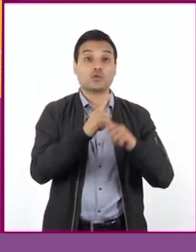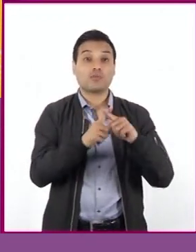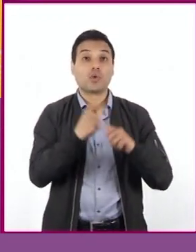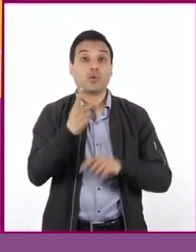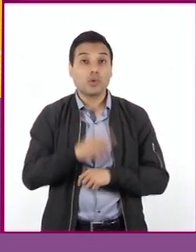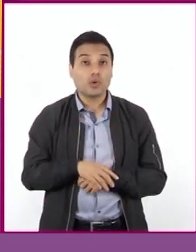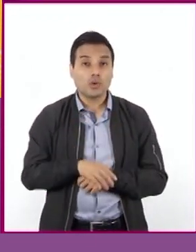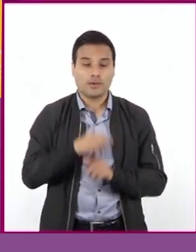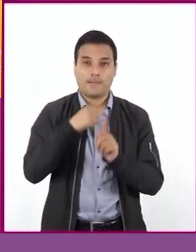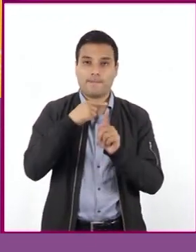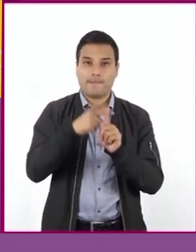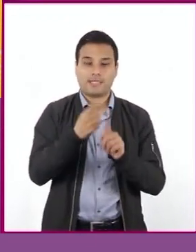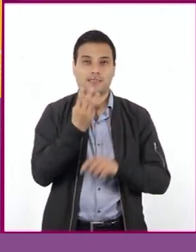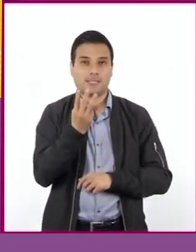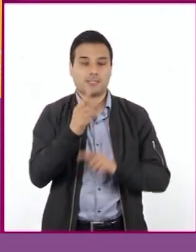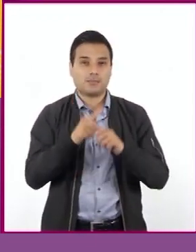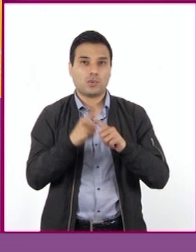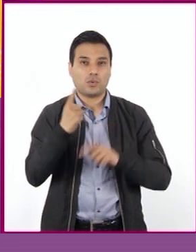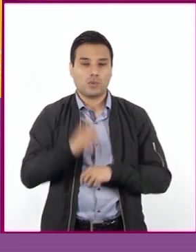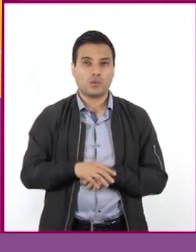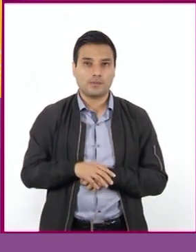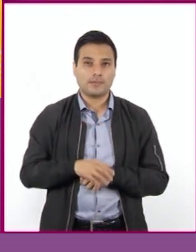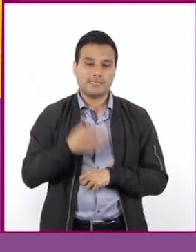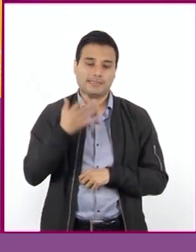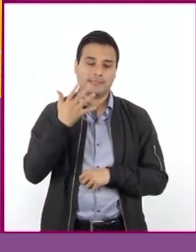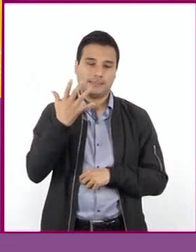más 3 por 1 igual a 5.